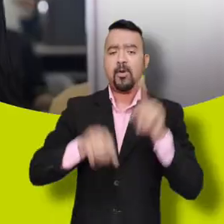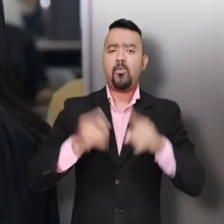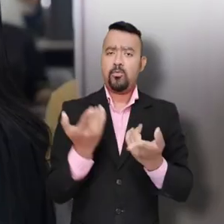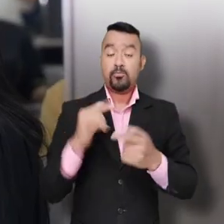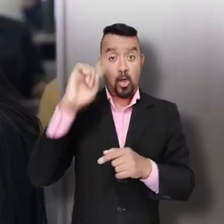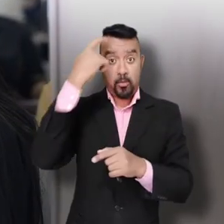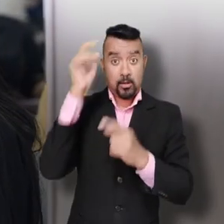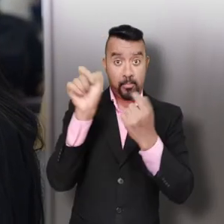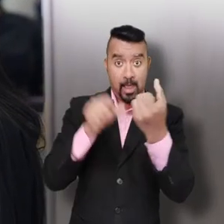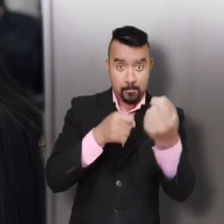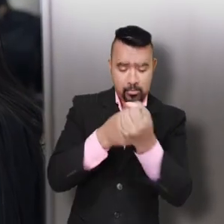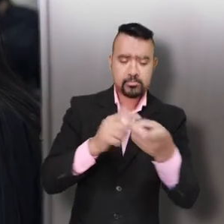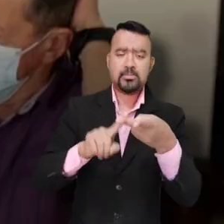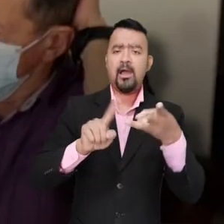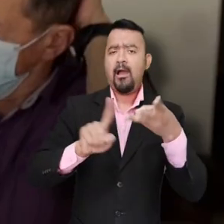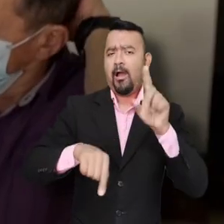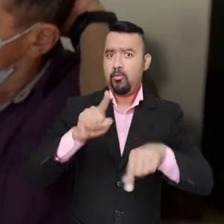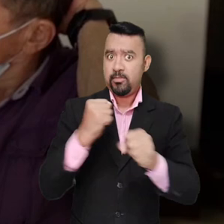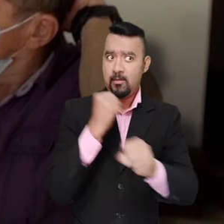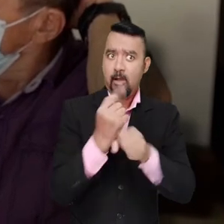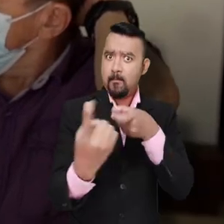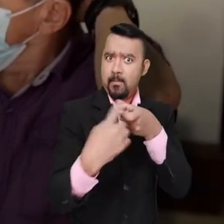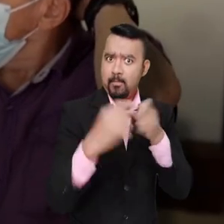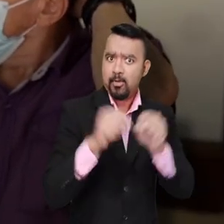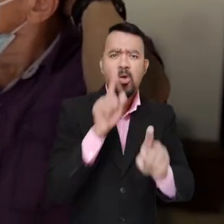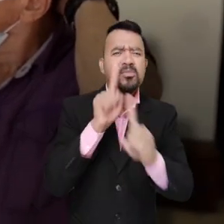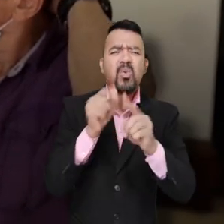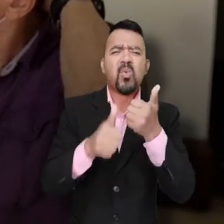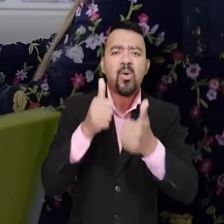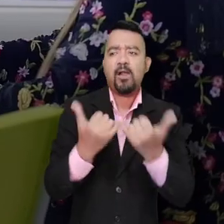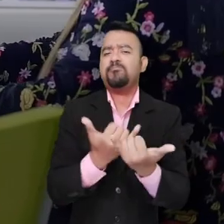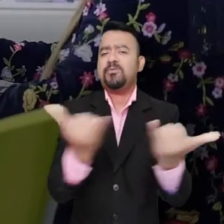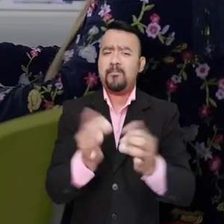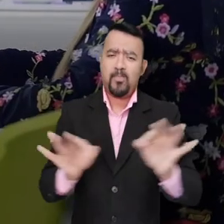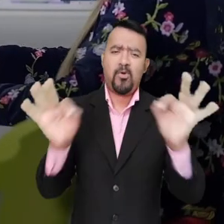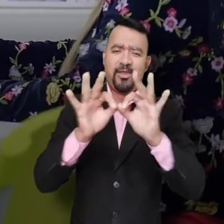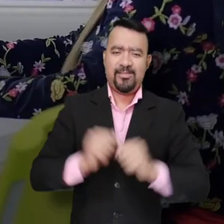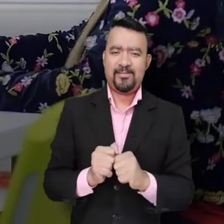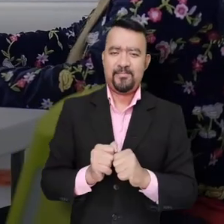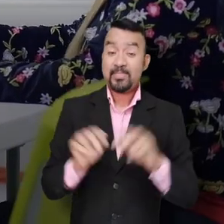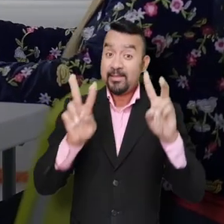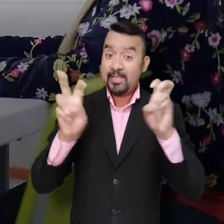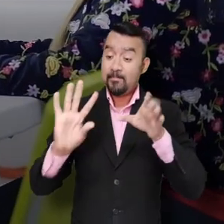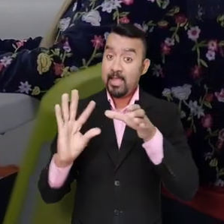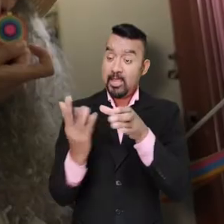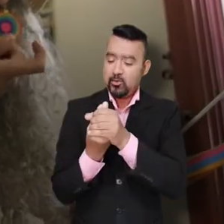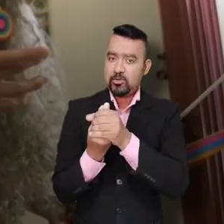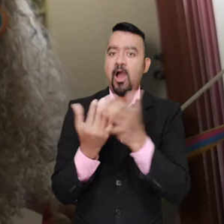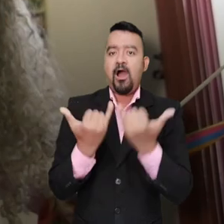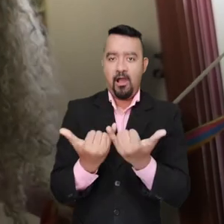todos, porque la inclusión es parte de nuestro propósito central y gracias a ello hemos sido partícipes de grandes y emotivos